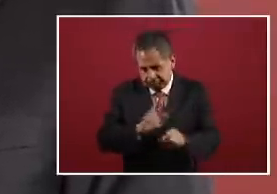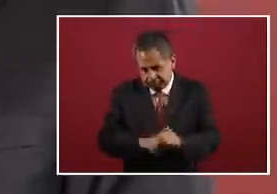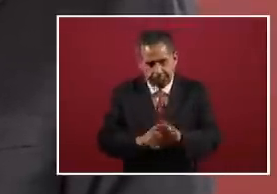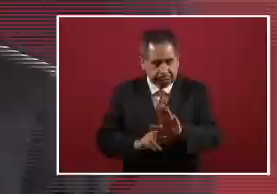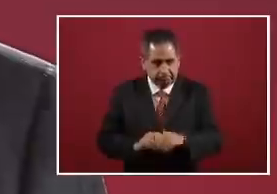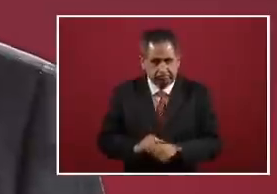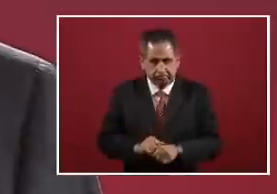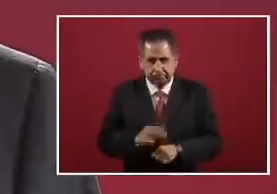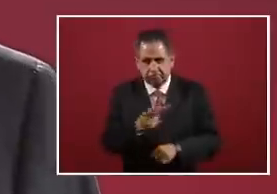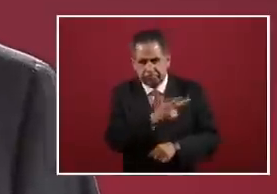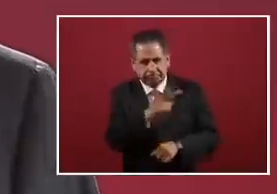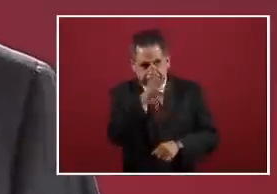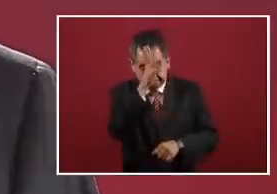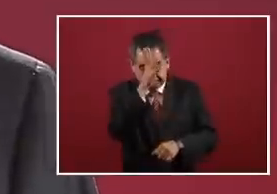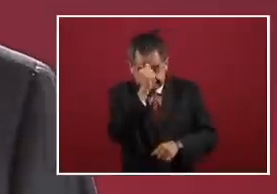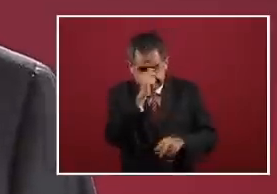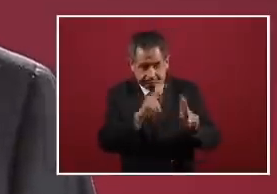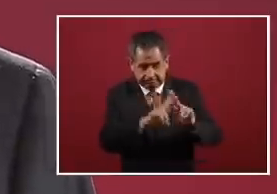Que hagan una tregua,